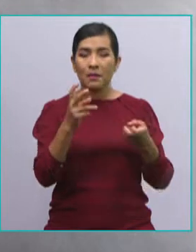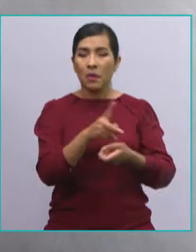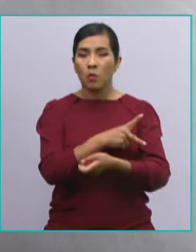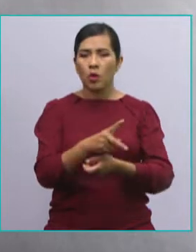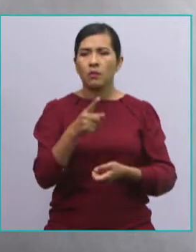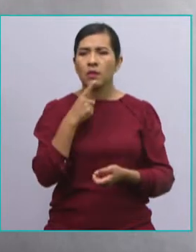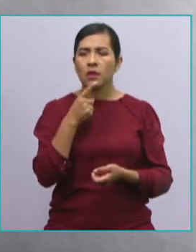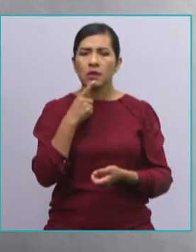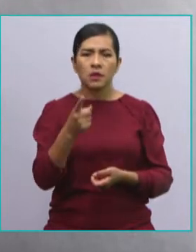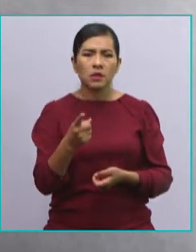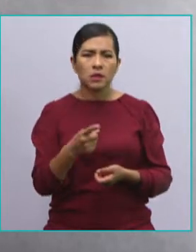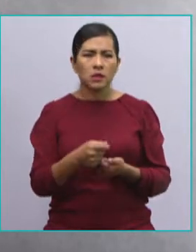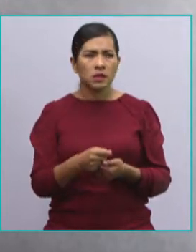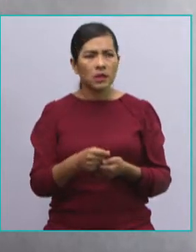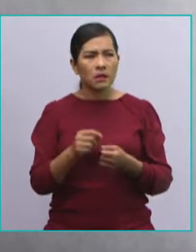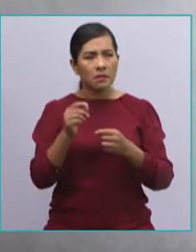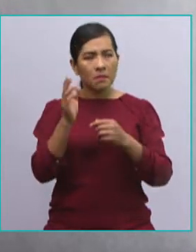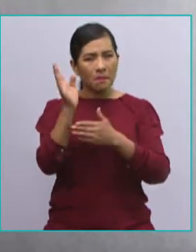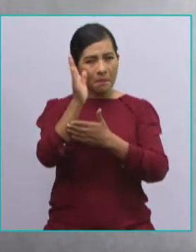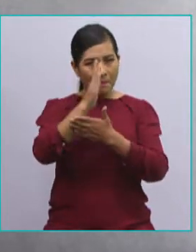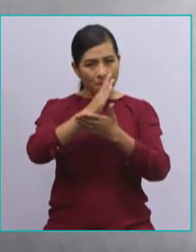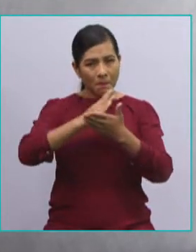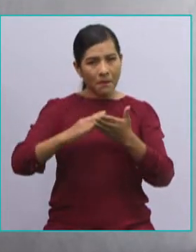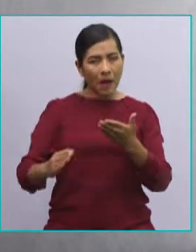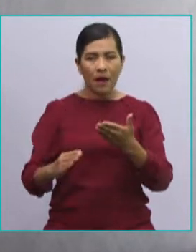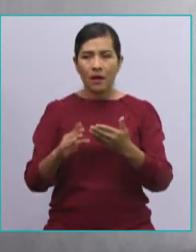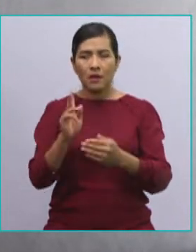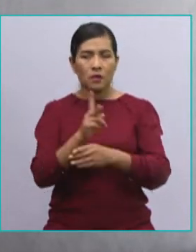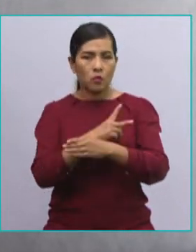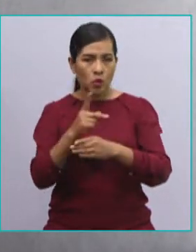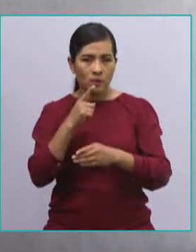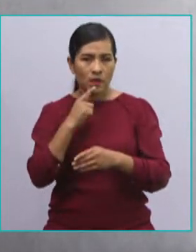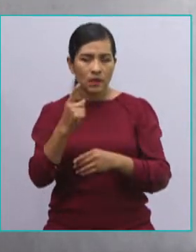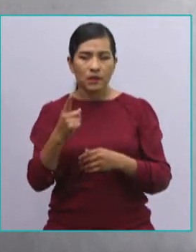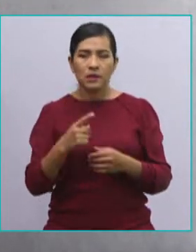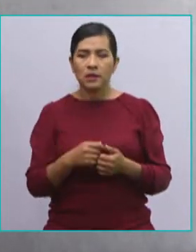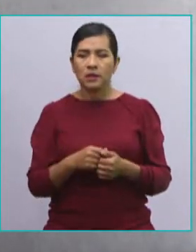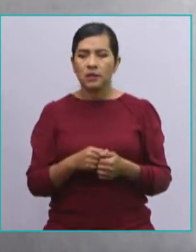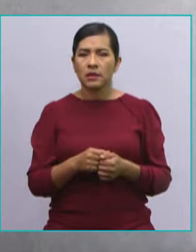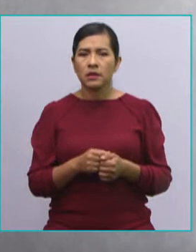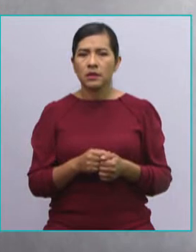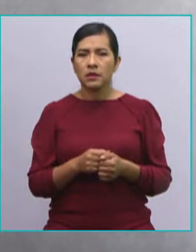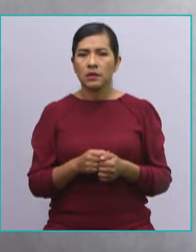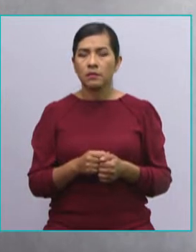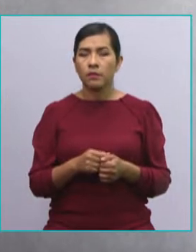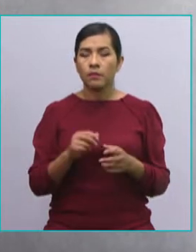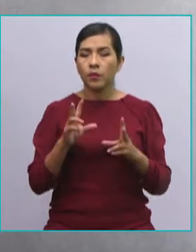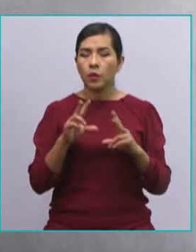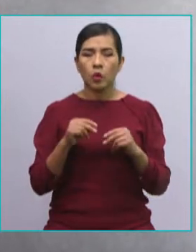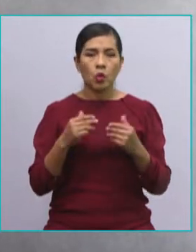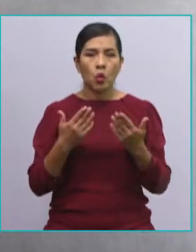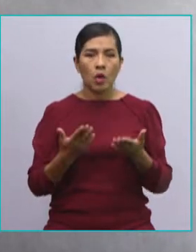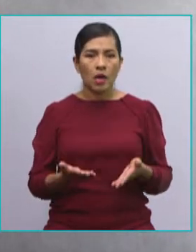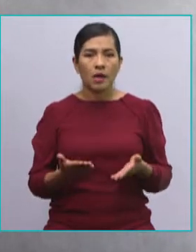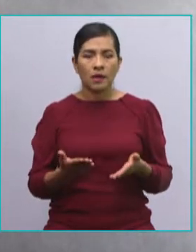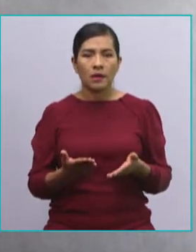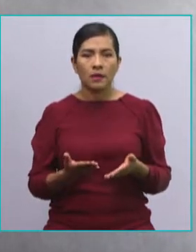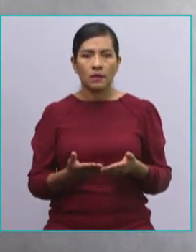el fragmento del poema dice no hay